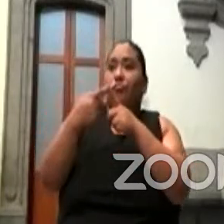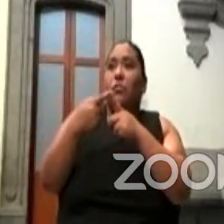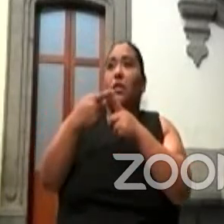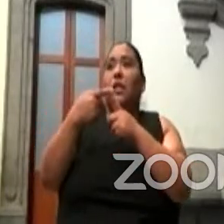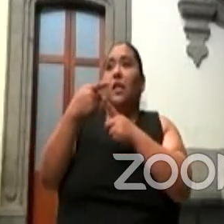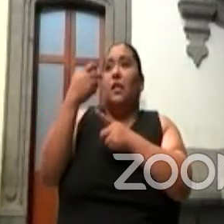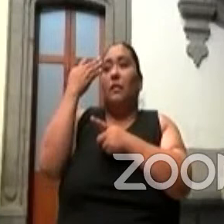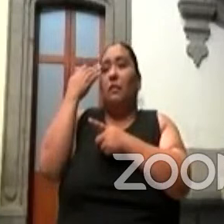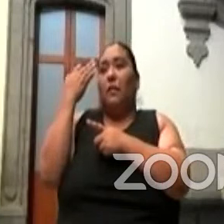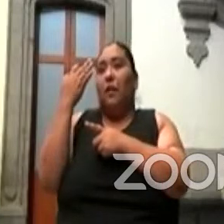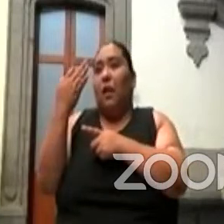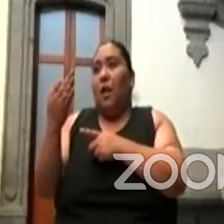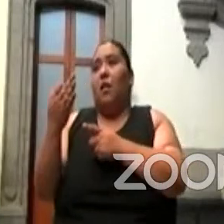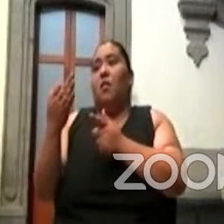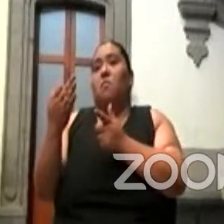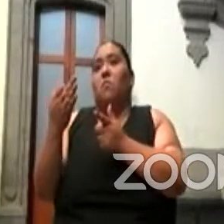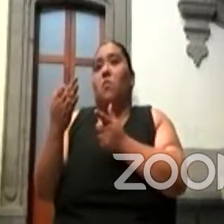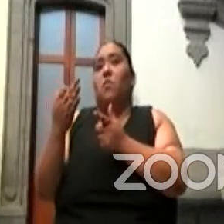tiene,